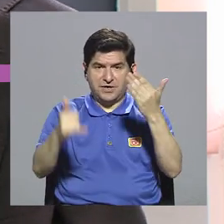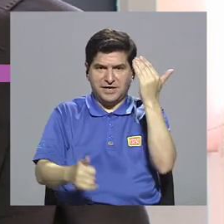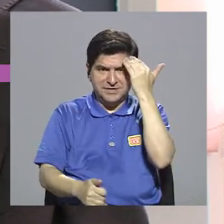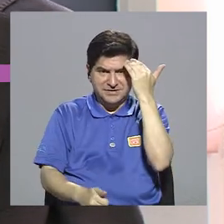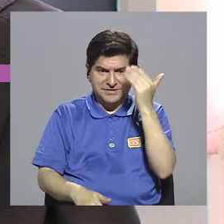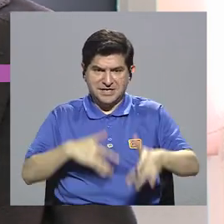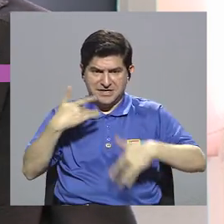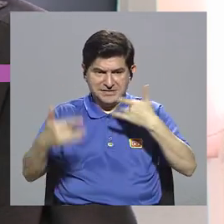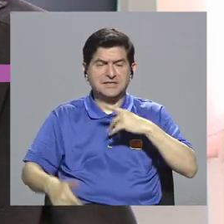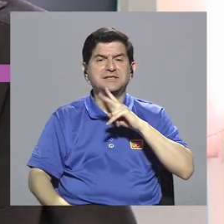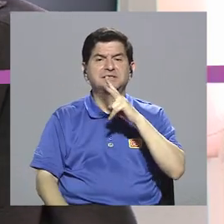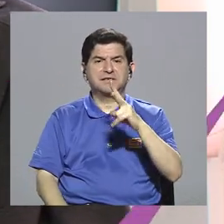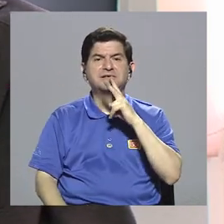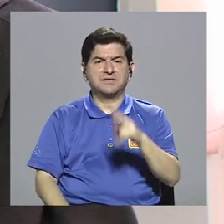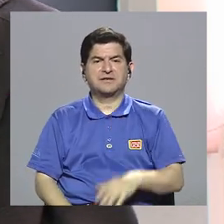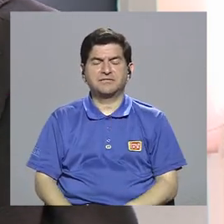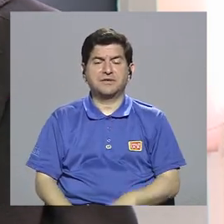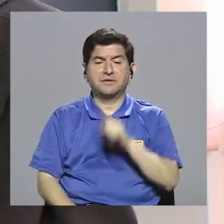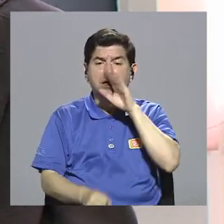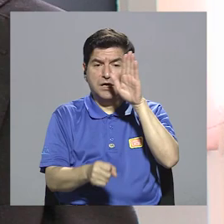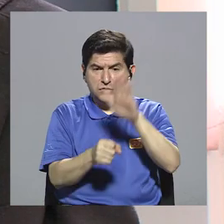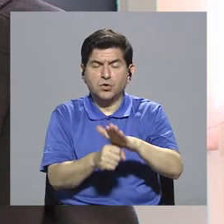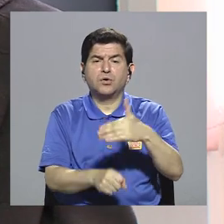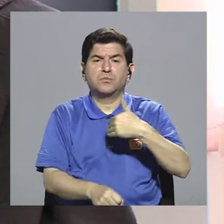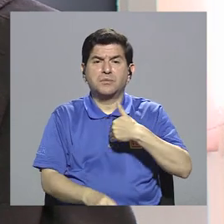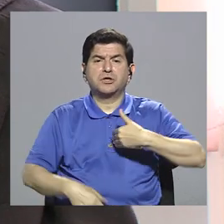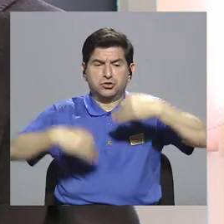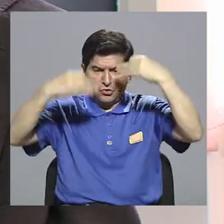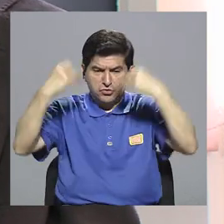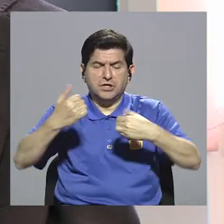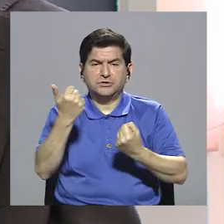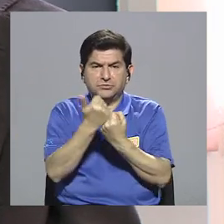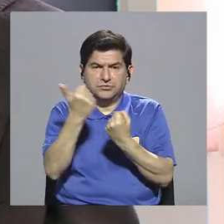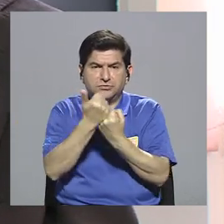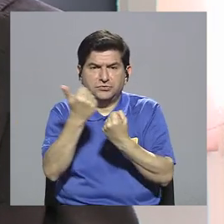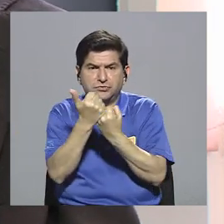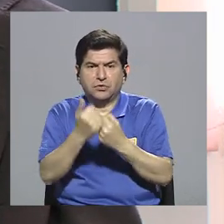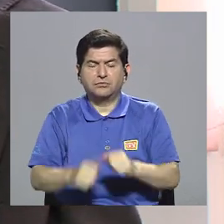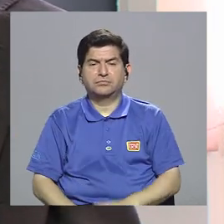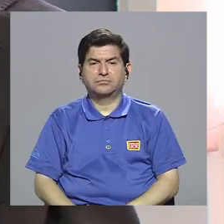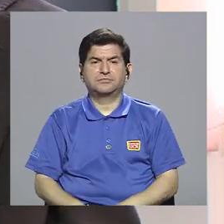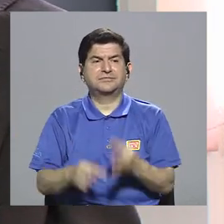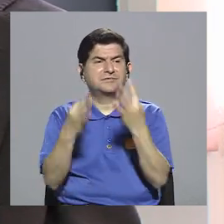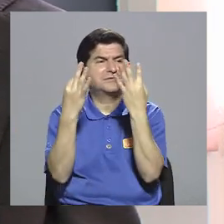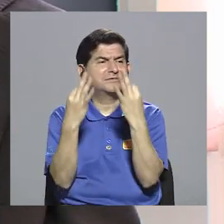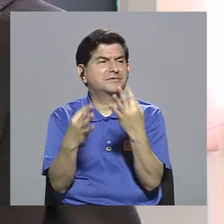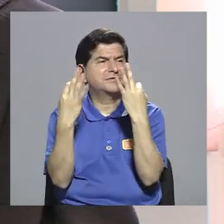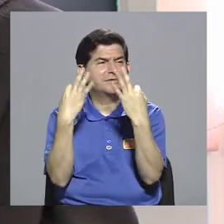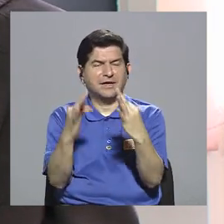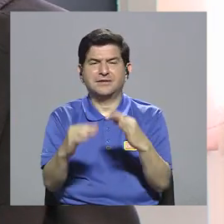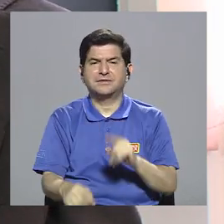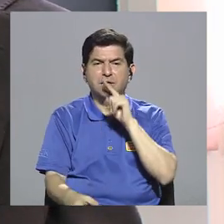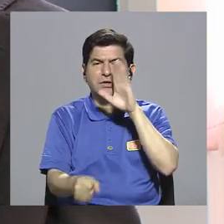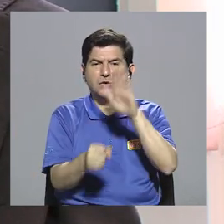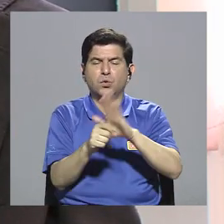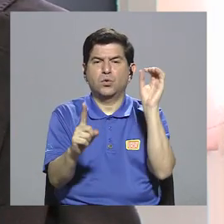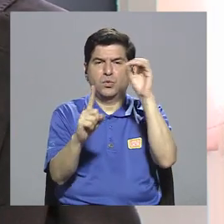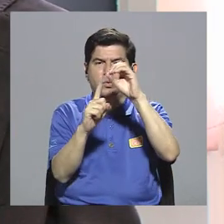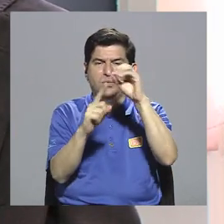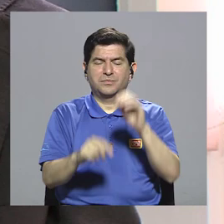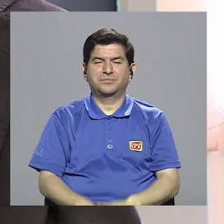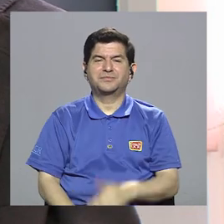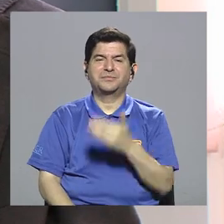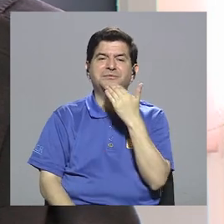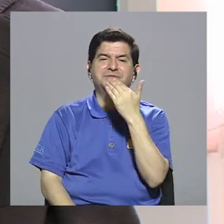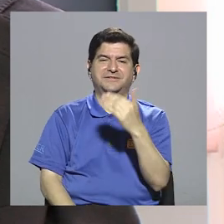participar los que ya lo conocen a que sientan de que estamos en realidad y tenemos un compromiso estamos decidido estamos apoyando para poder